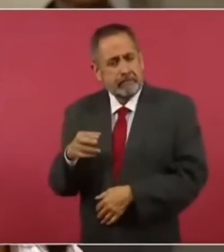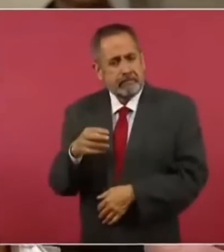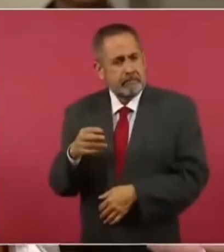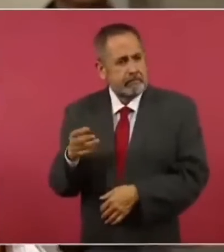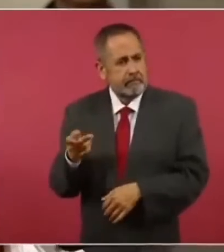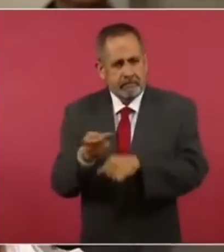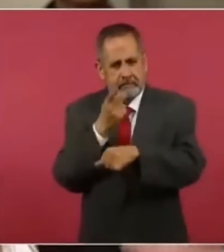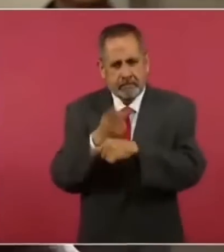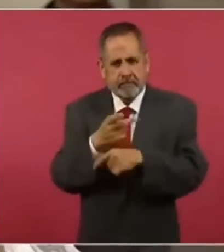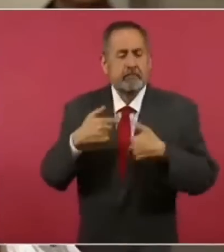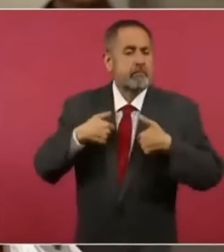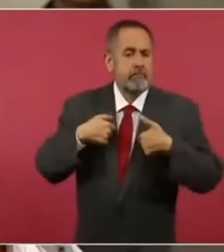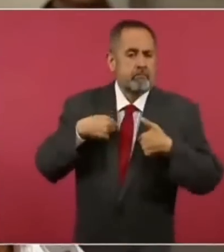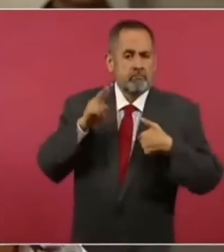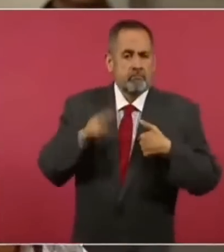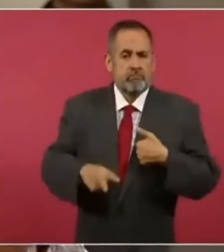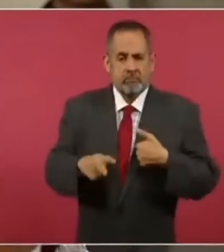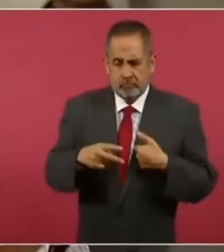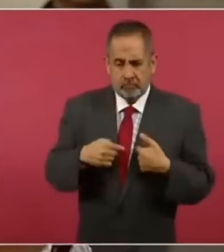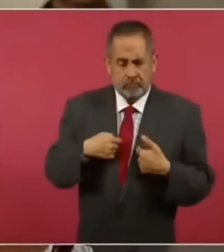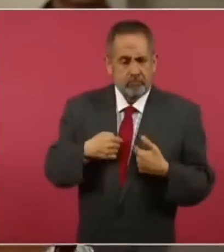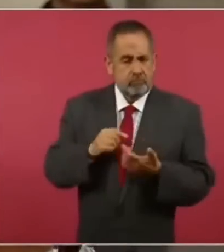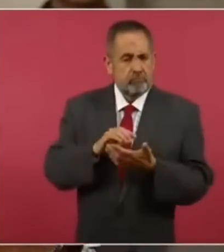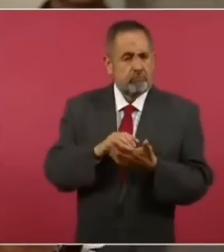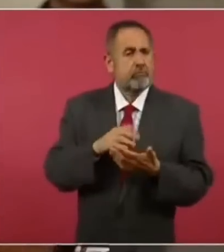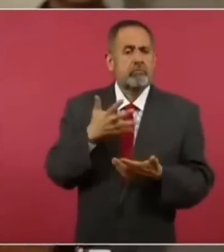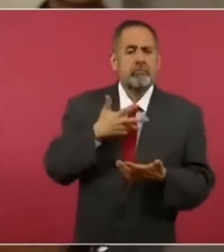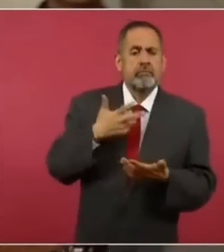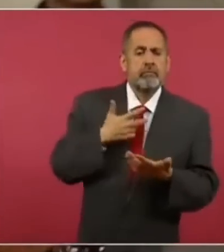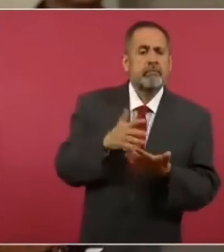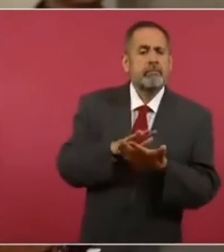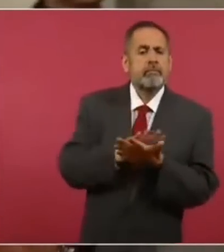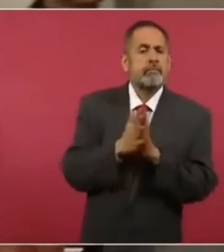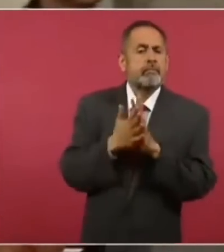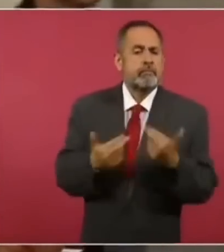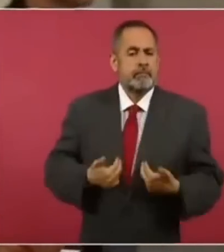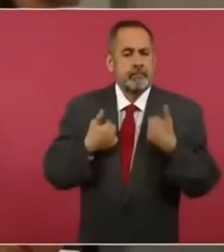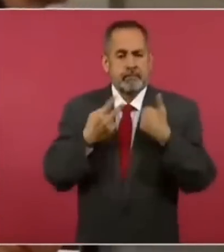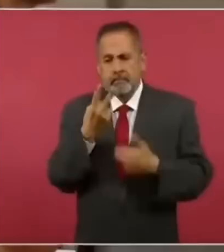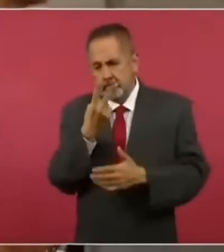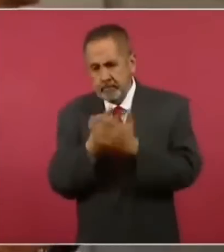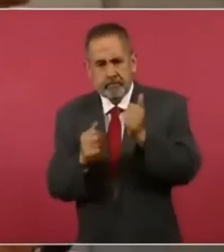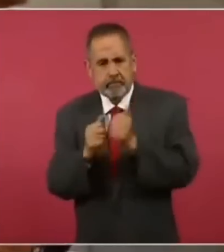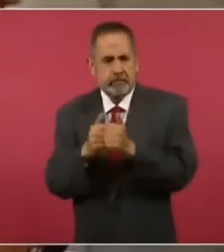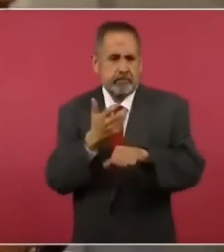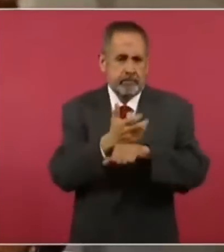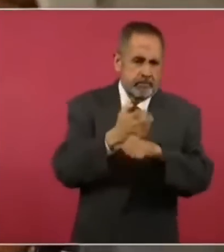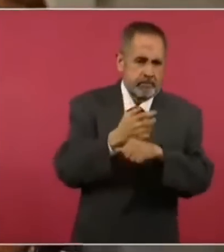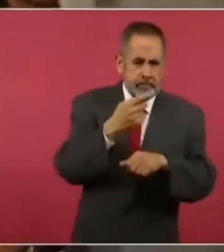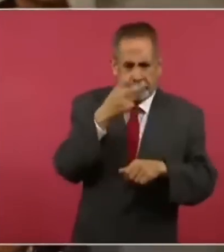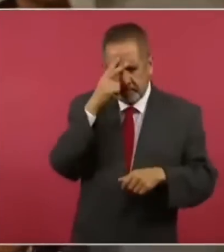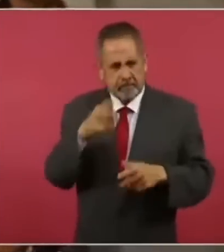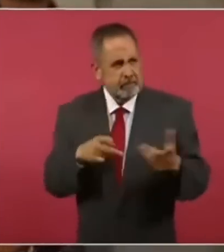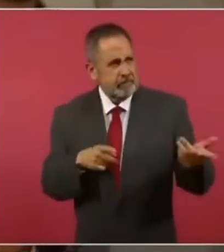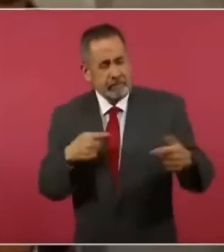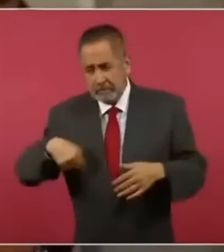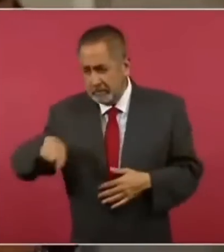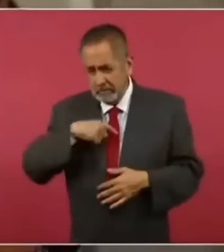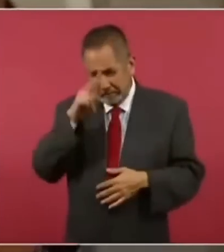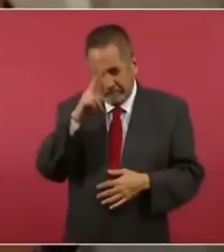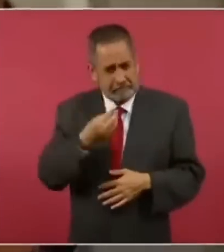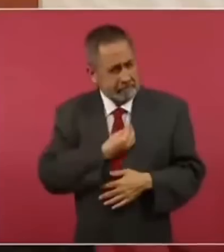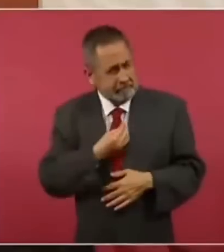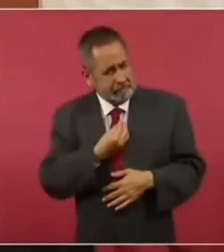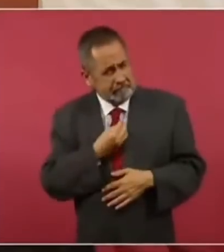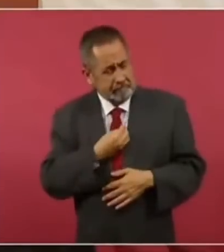soy ciudadano de ambos países, ¿hasta qué punto vamos a aguantar estas groserías? Y más